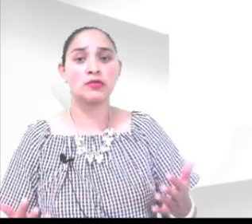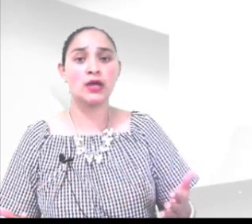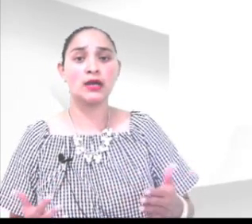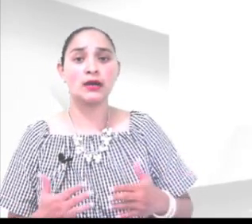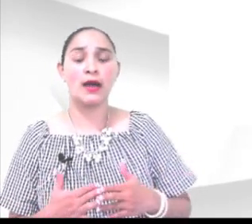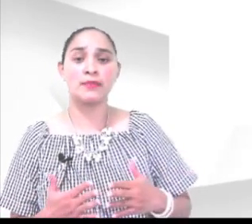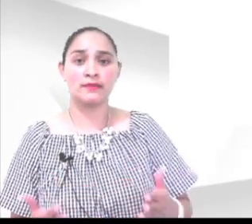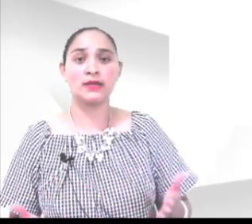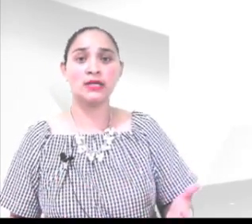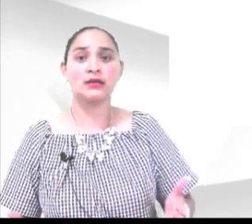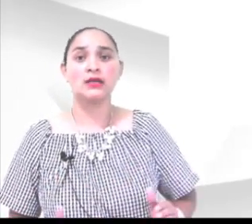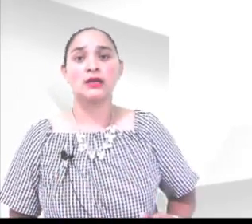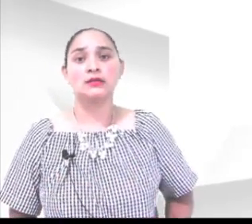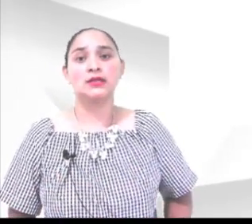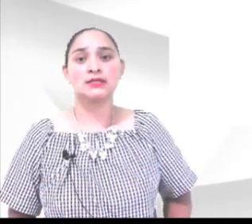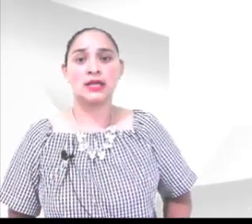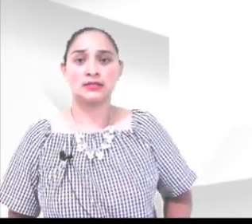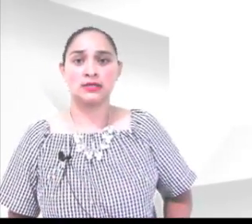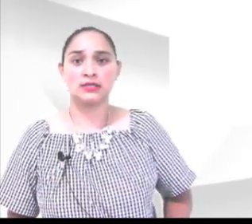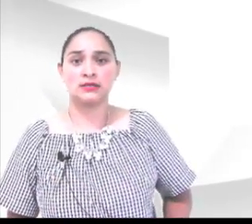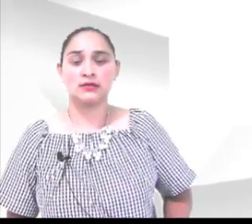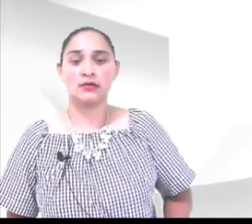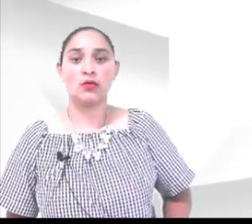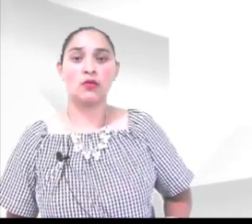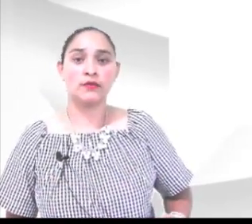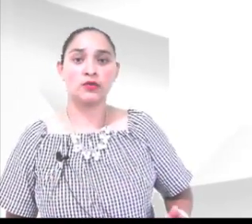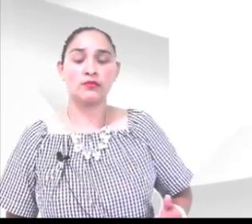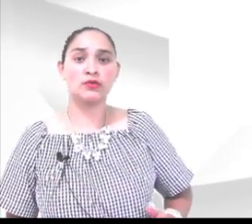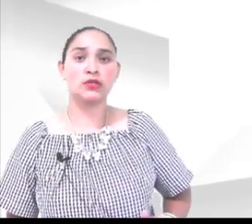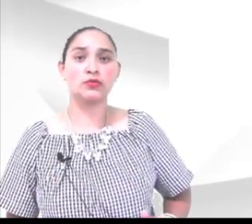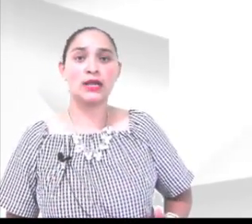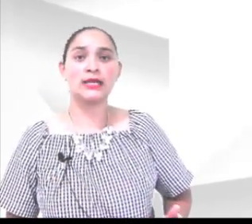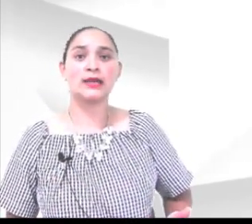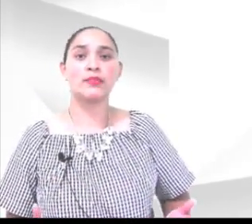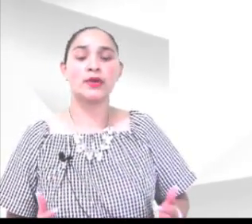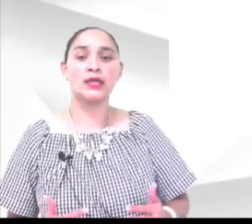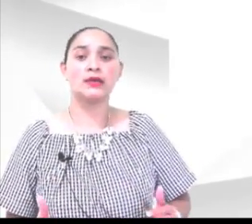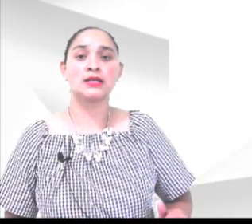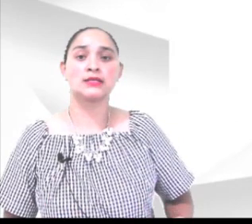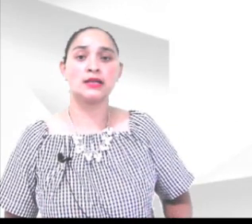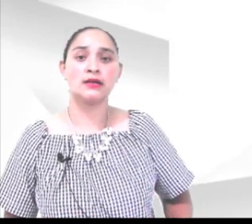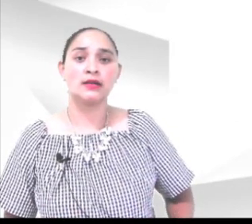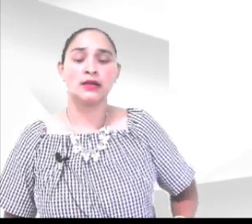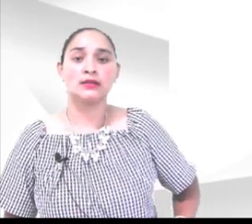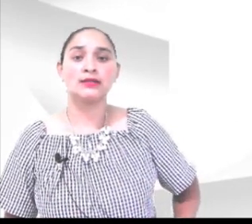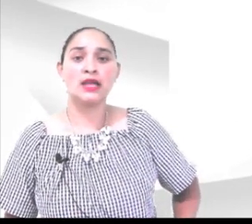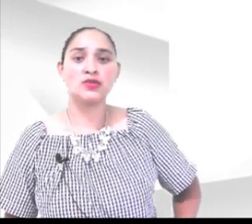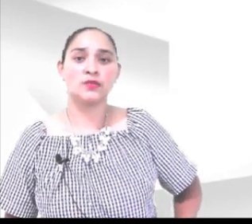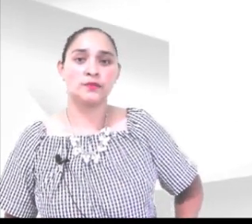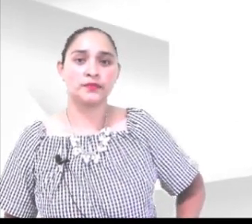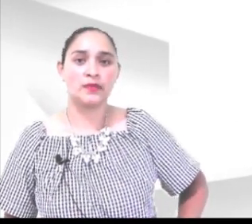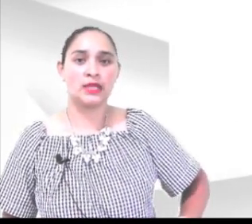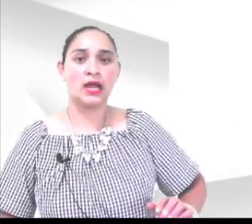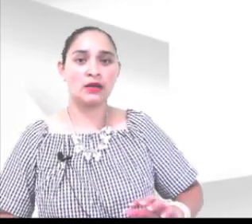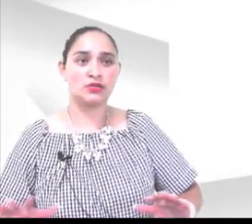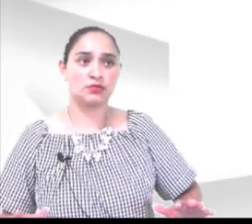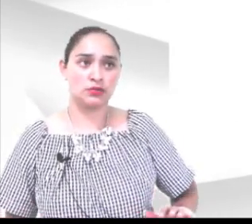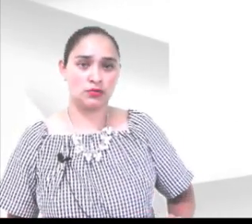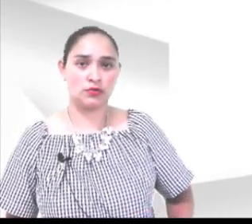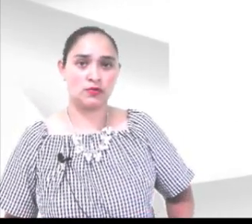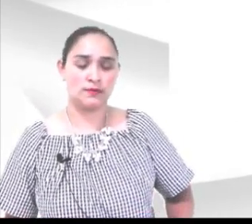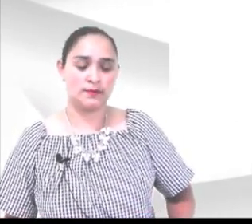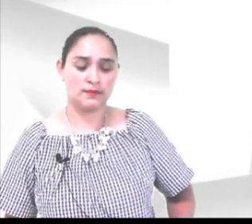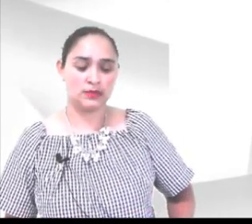podemos ayudar a prevenir desastres o fenómenos naturales que puedan hacer daño, ¿verdad? A